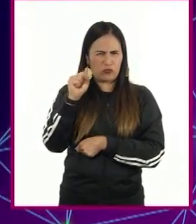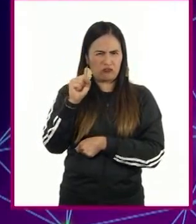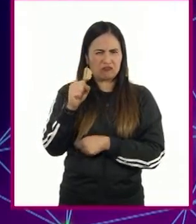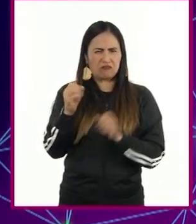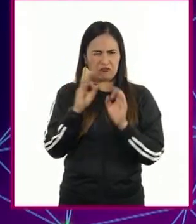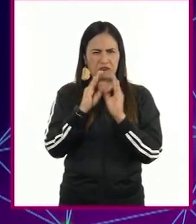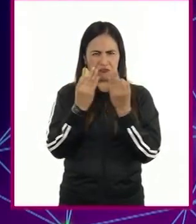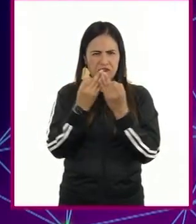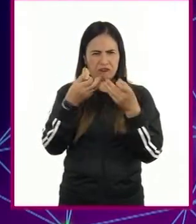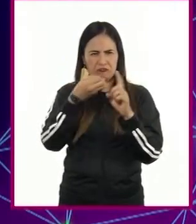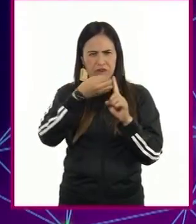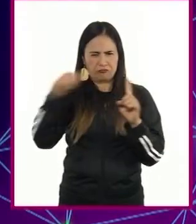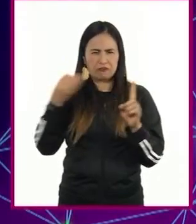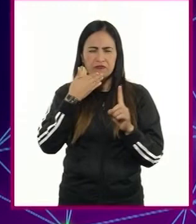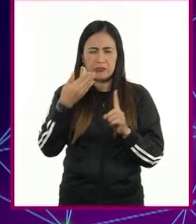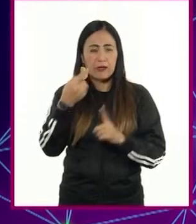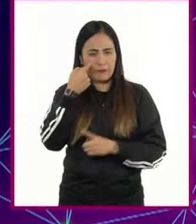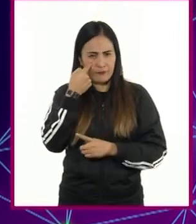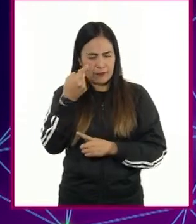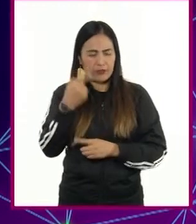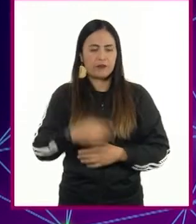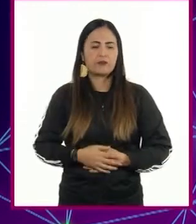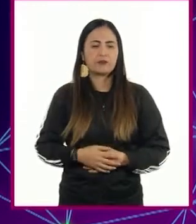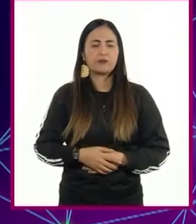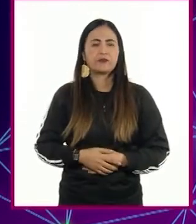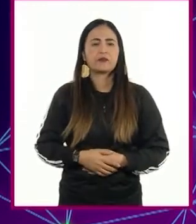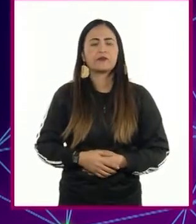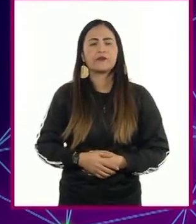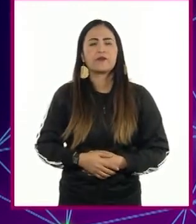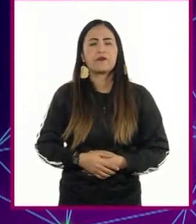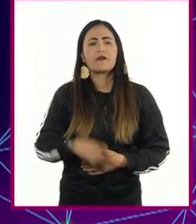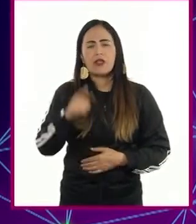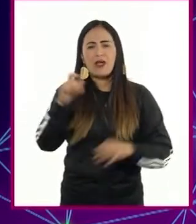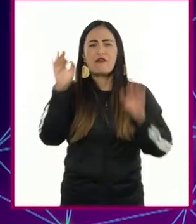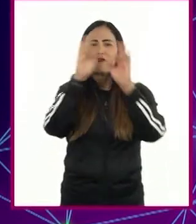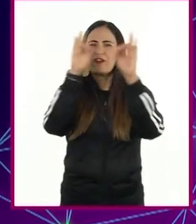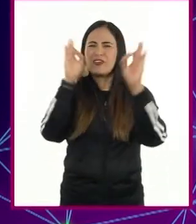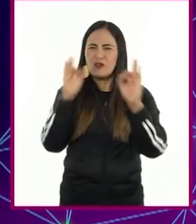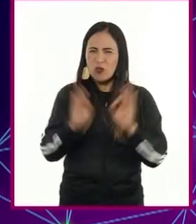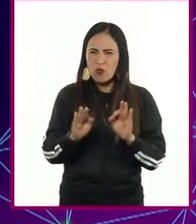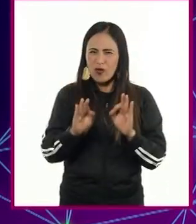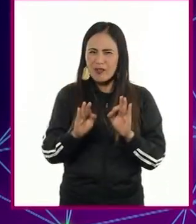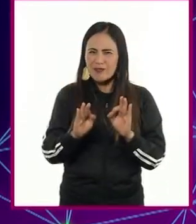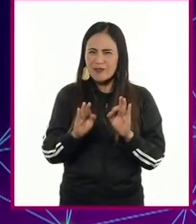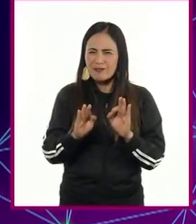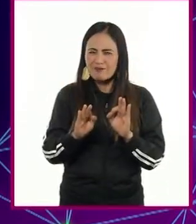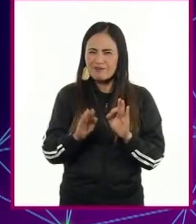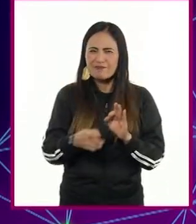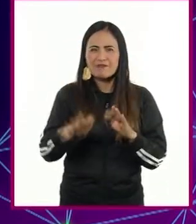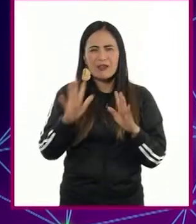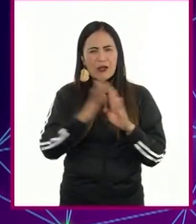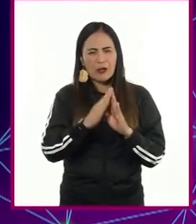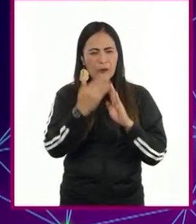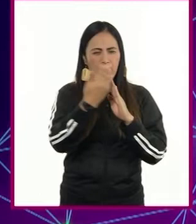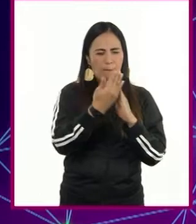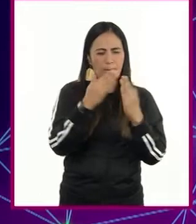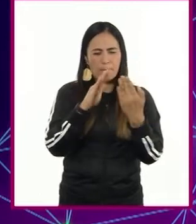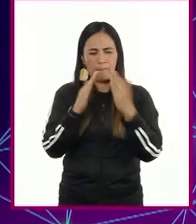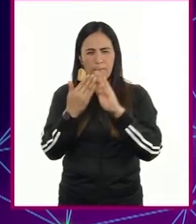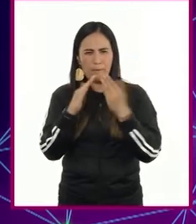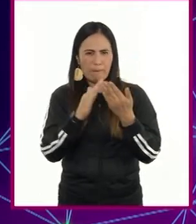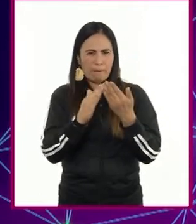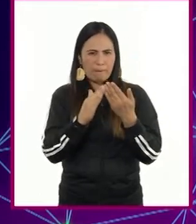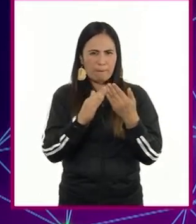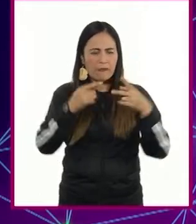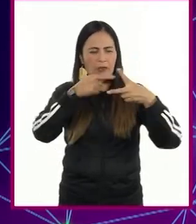Veamos. Primero, observamos que estos son cuerpos geométricos cuyas caras, lados o